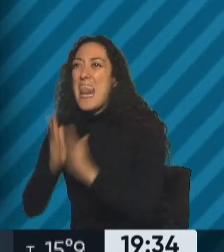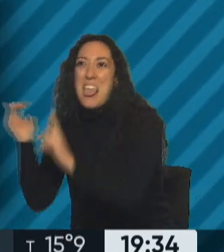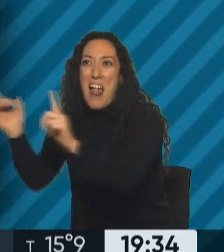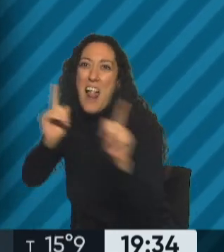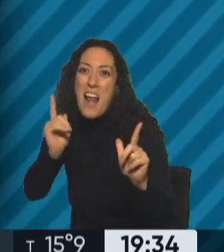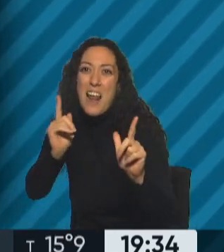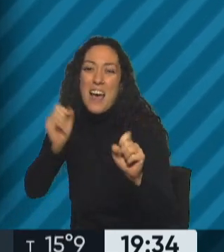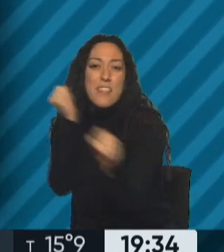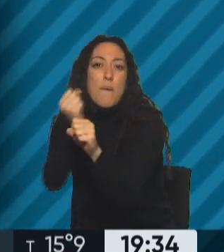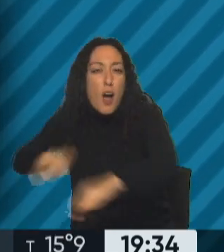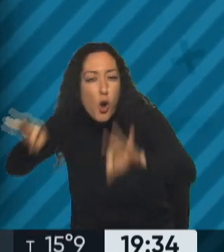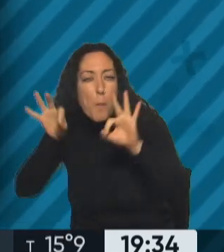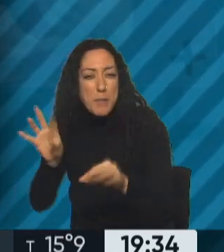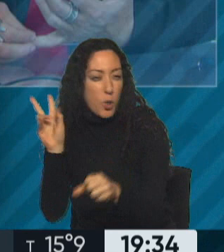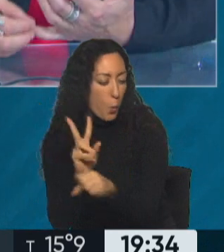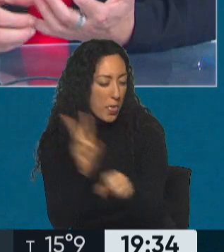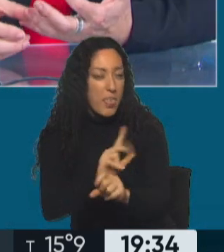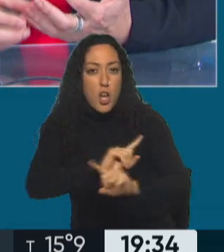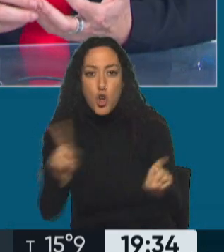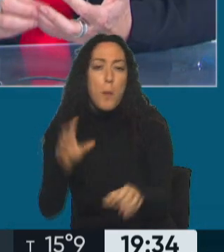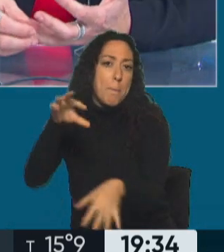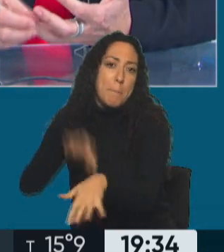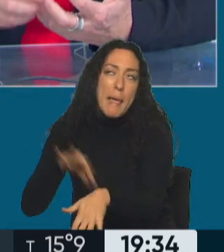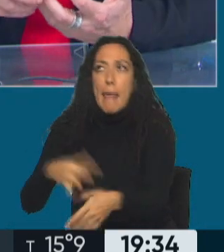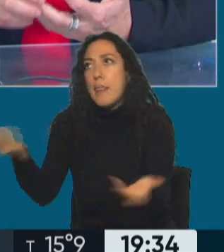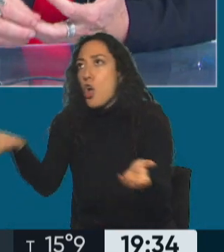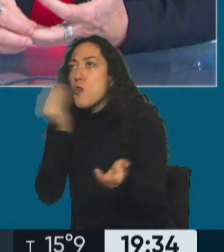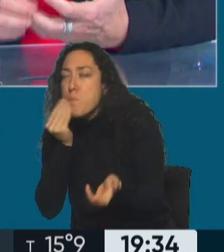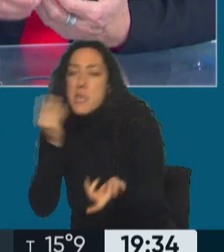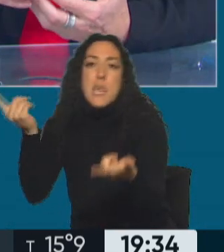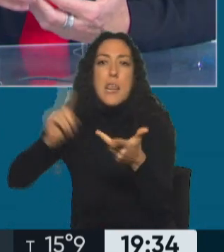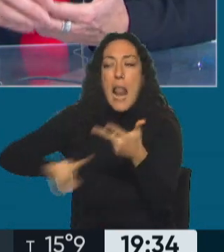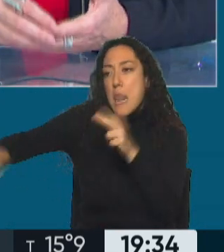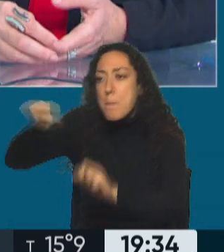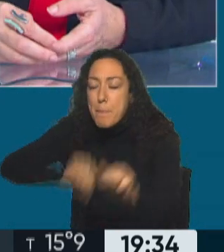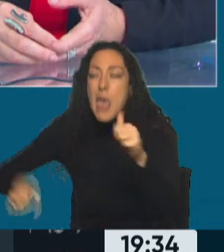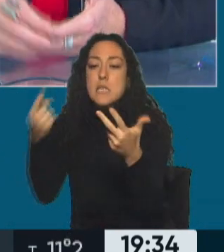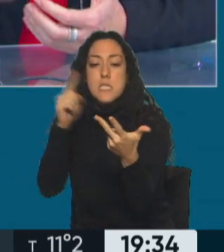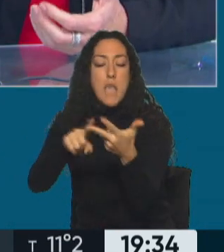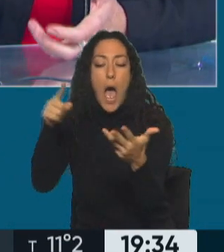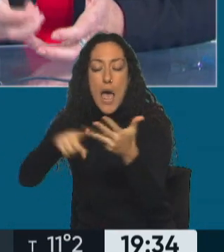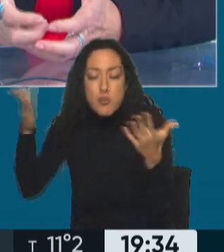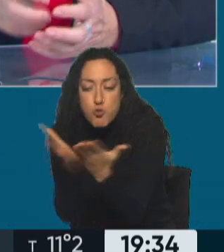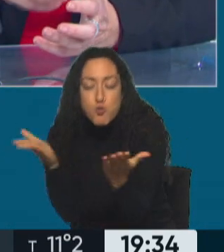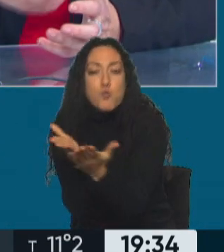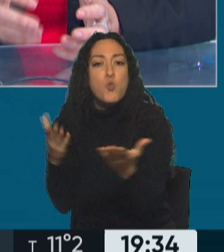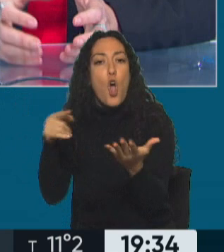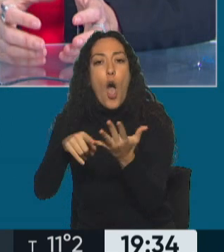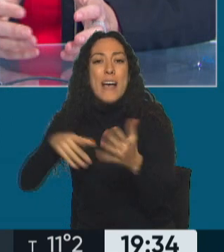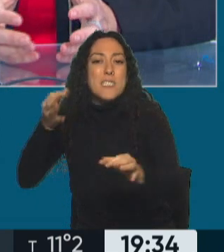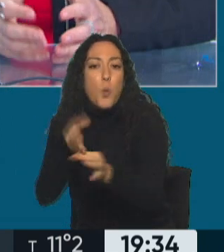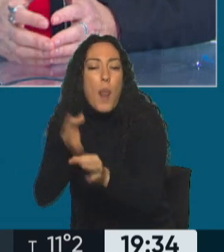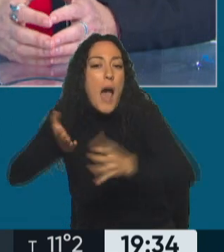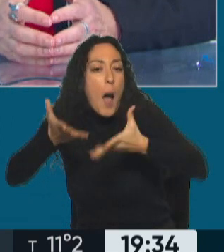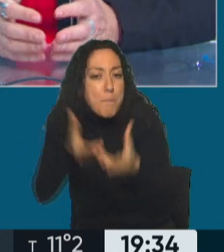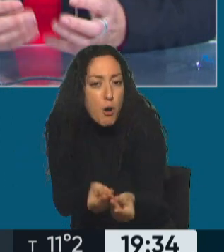no toda la tarea de médico, médica, comida, limpieza, estudio, apoyo escolar. Bueno, esto